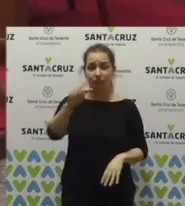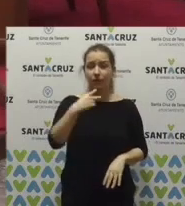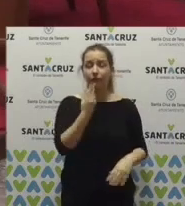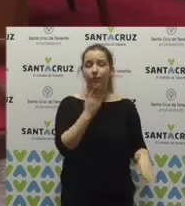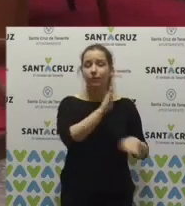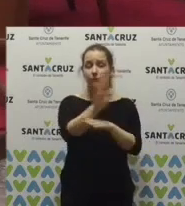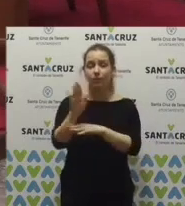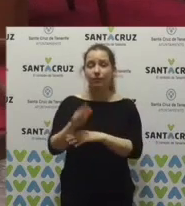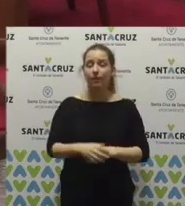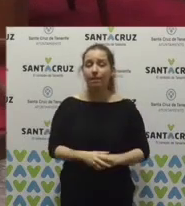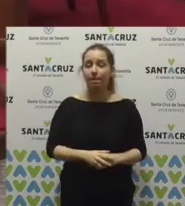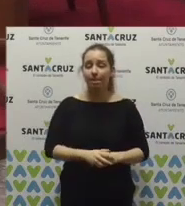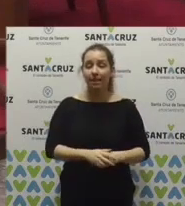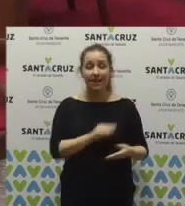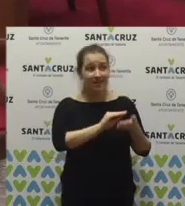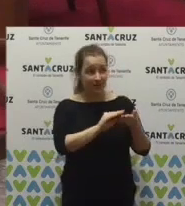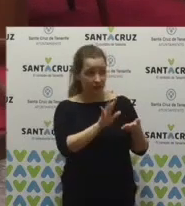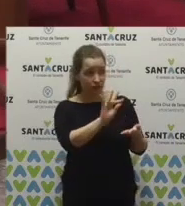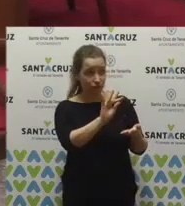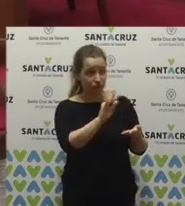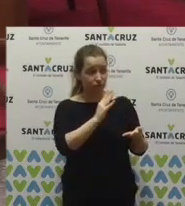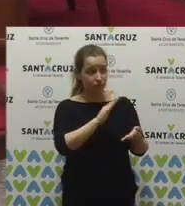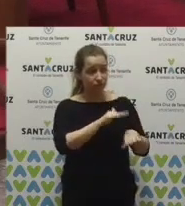el secretario sí perdón